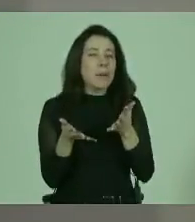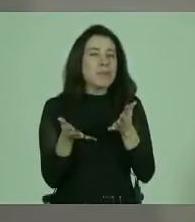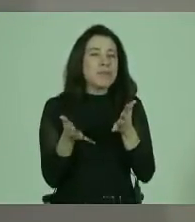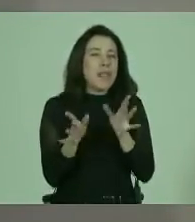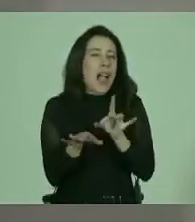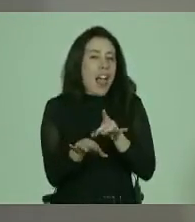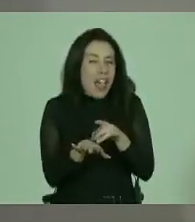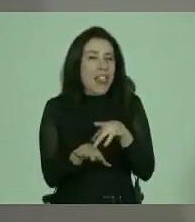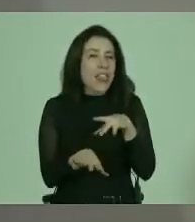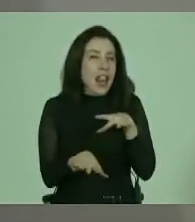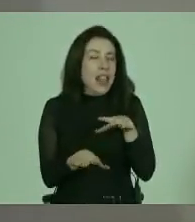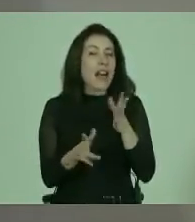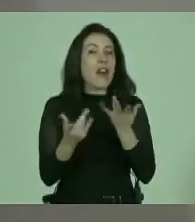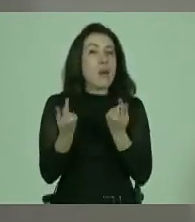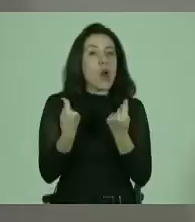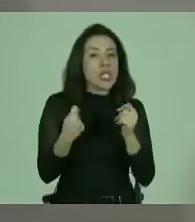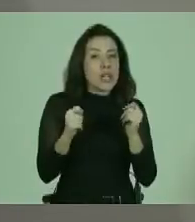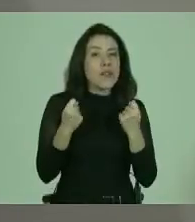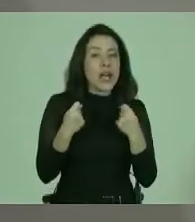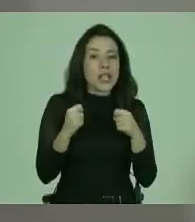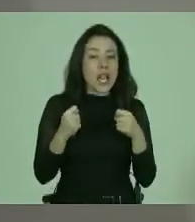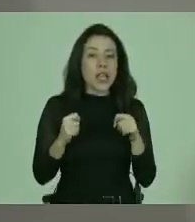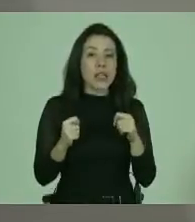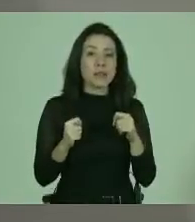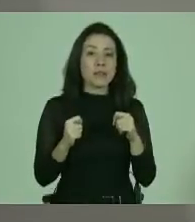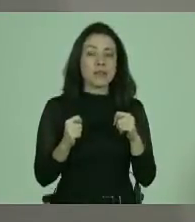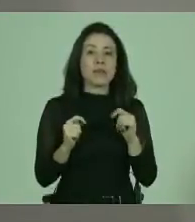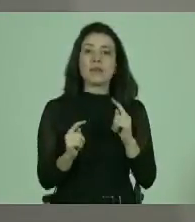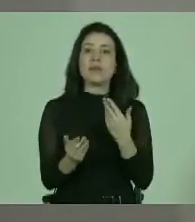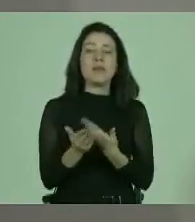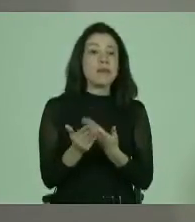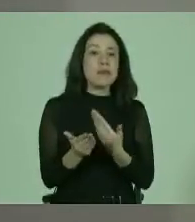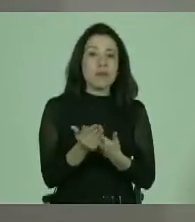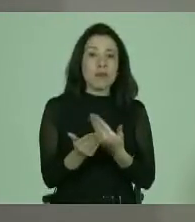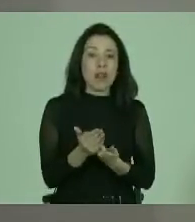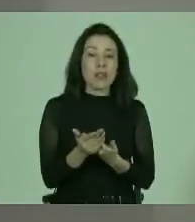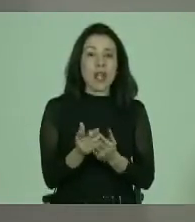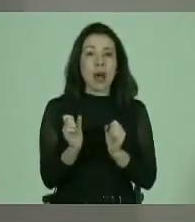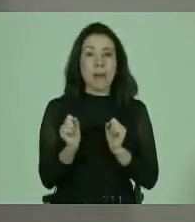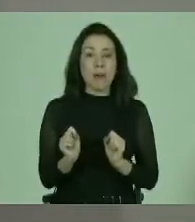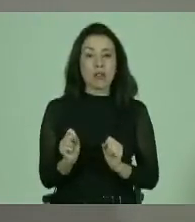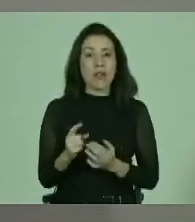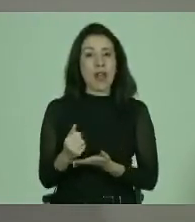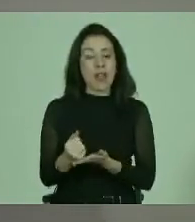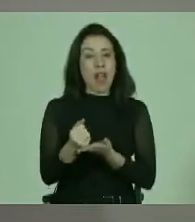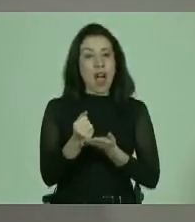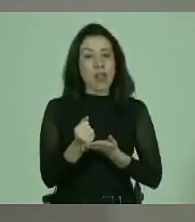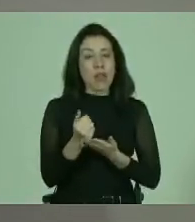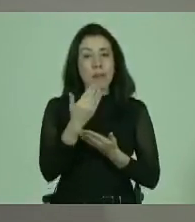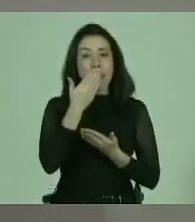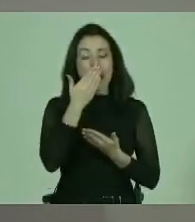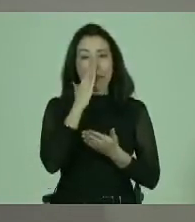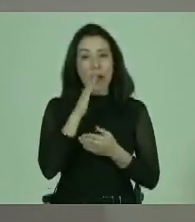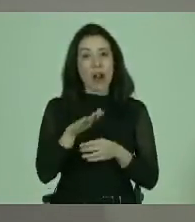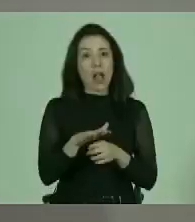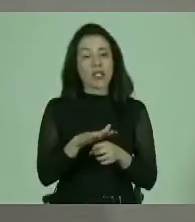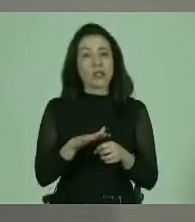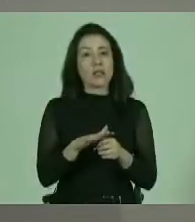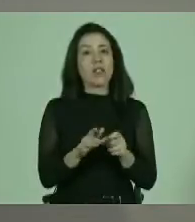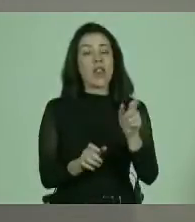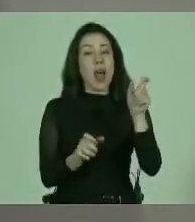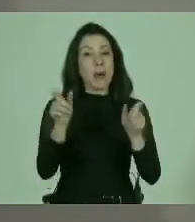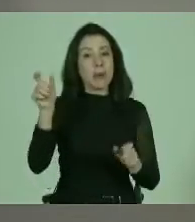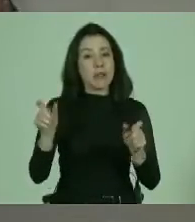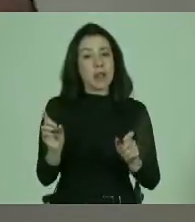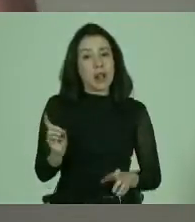delicada en el tratamiento aprovecharé esa posibilidad de ayuda de mejorar la condición de las personas